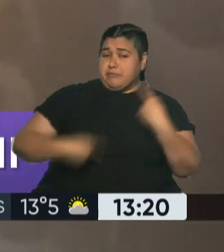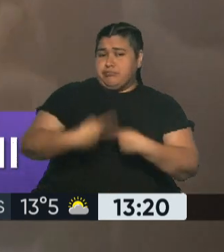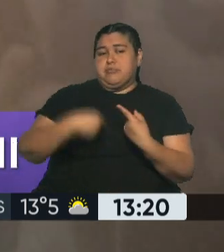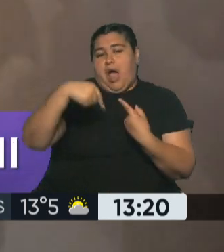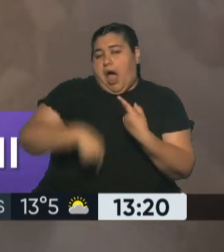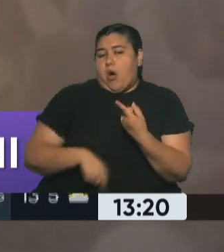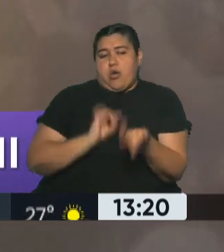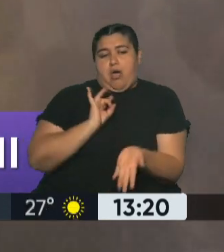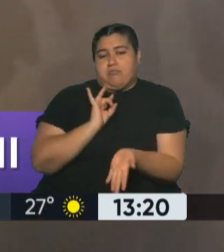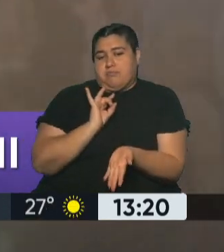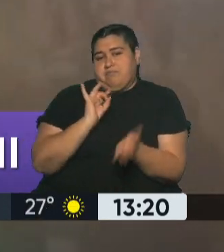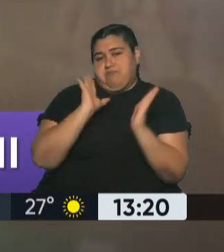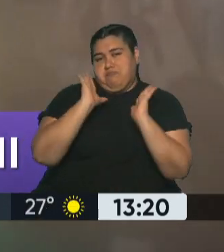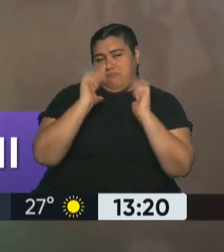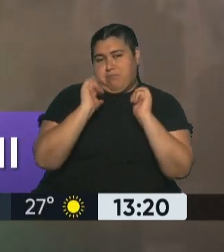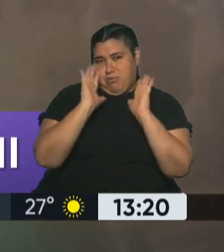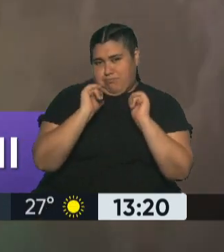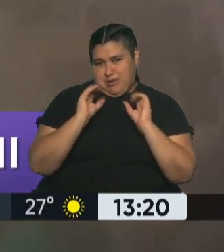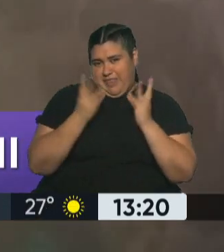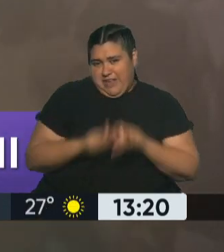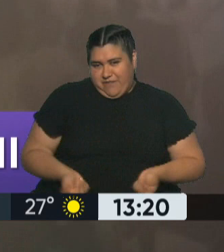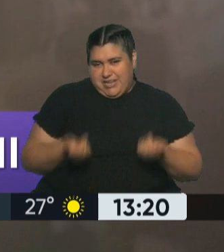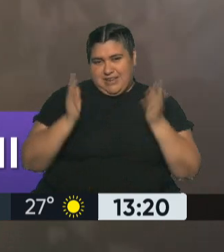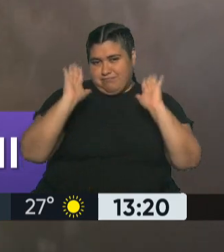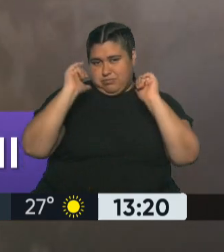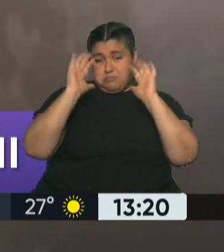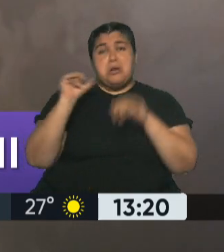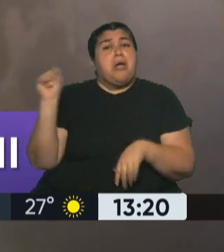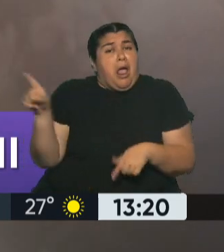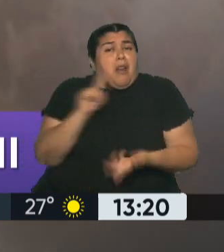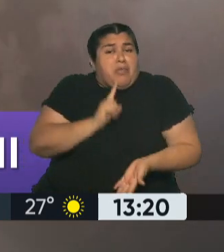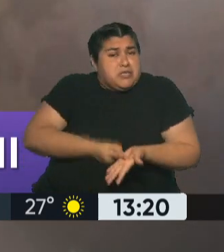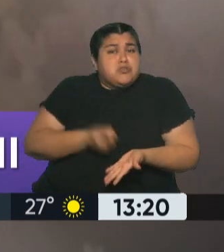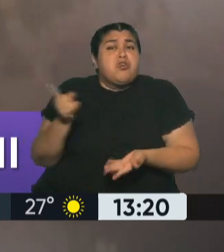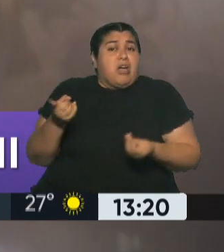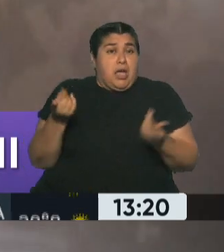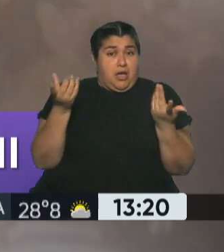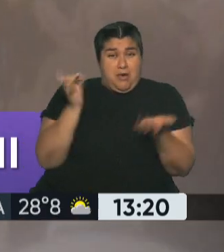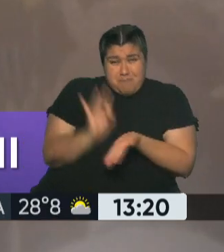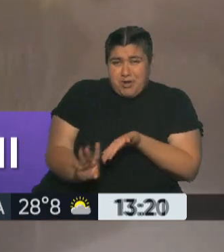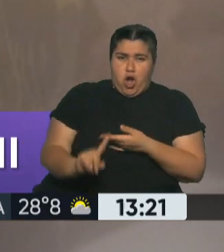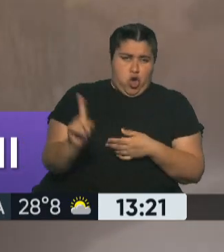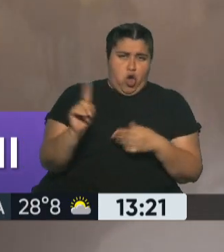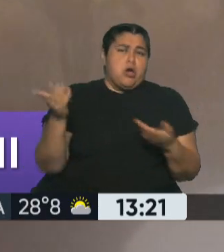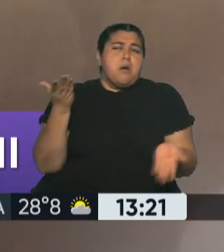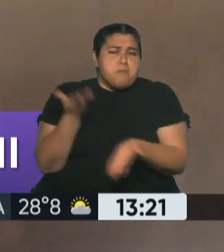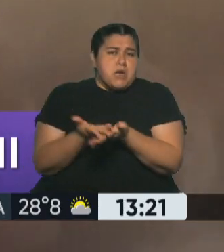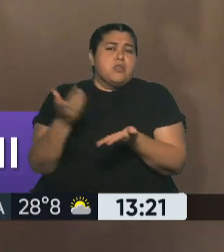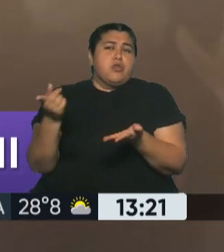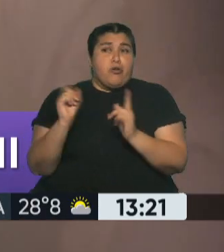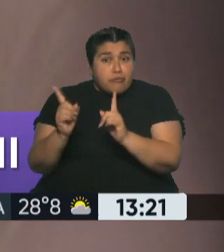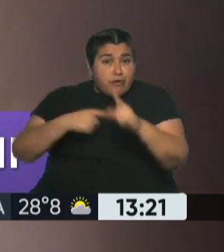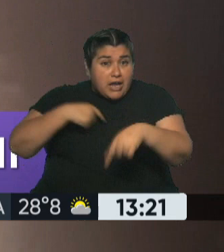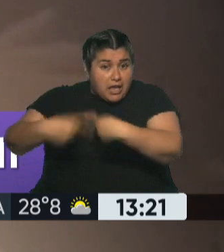la parte de la despedida no s fue él el que renunció a seguir pidieron le habían pedido que